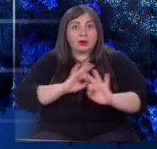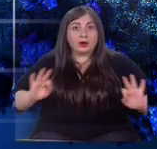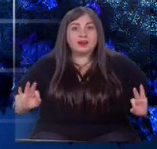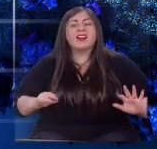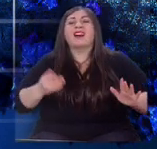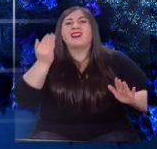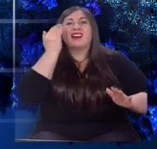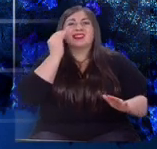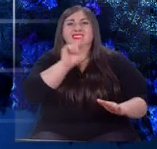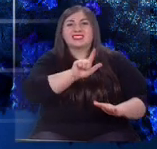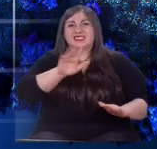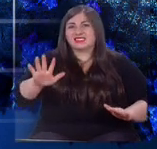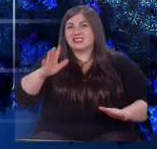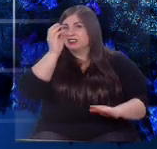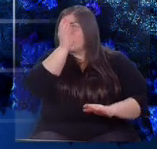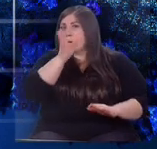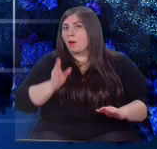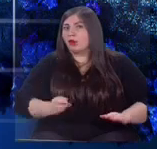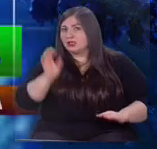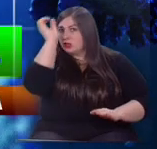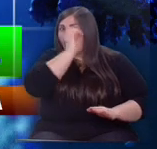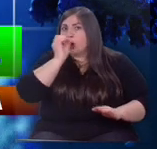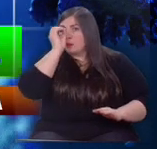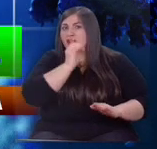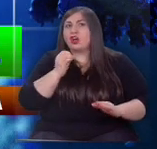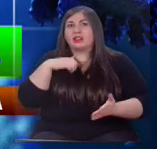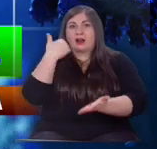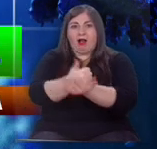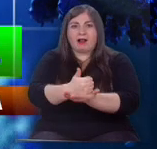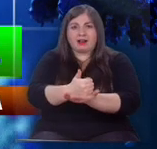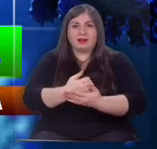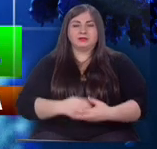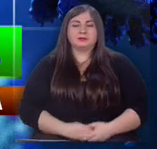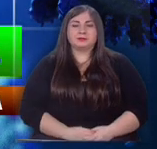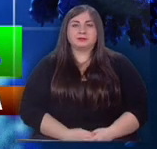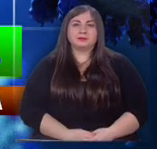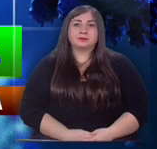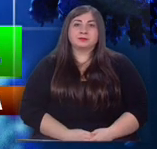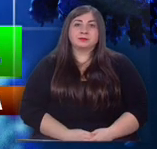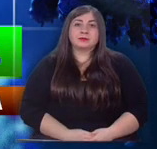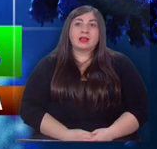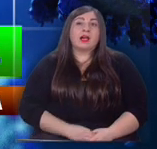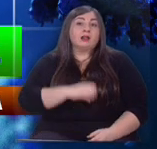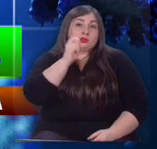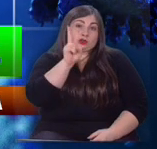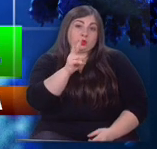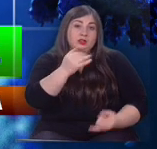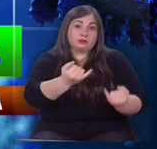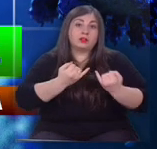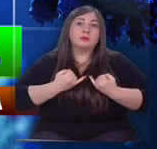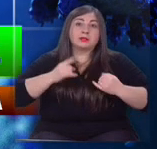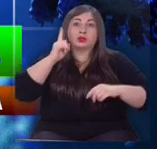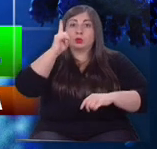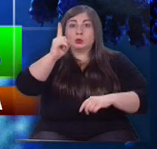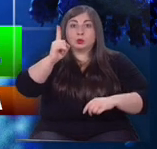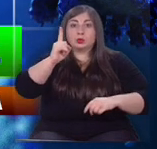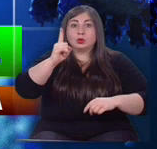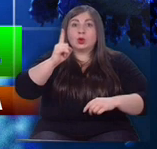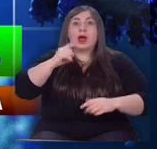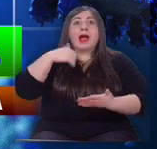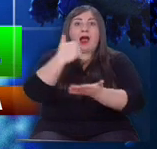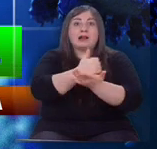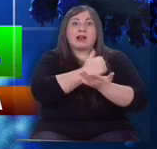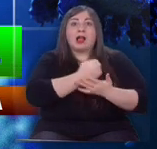el 75% ahí de la opinión de los alcaldes. Sí, hay que mirar dos datos. Uno, primero, que los alcaldes